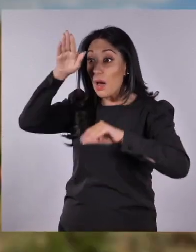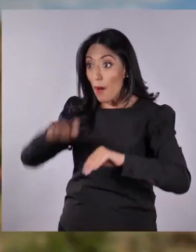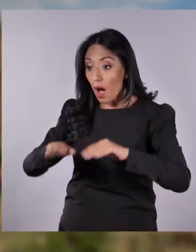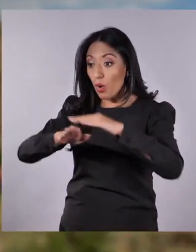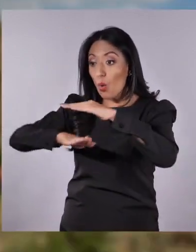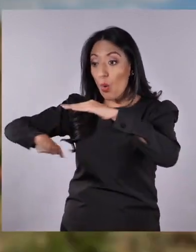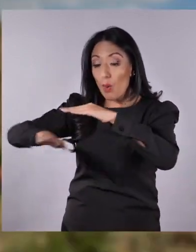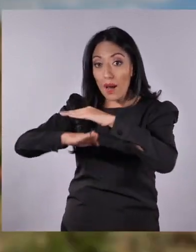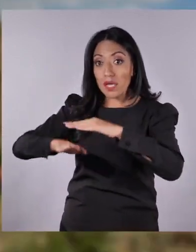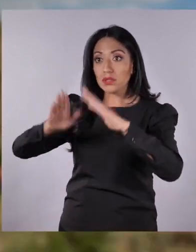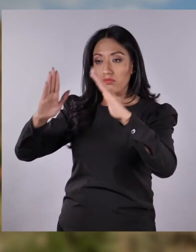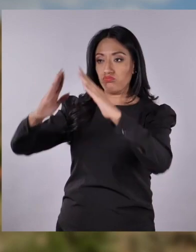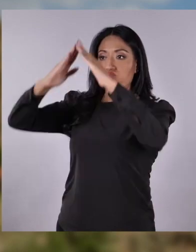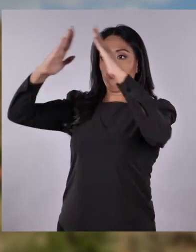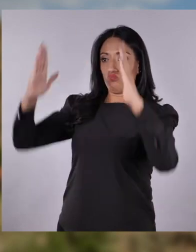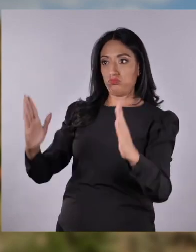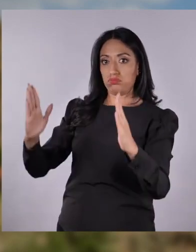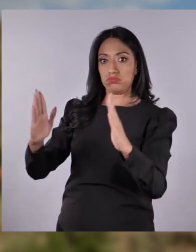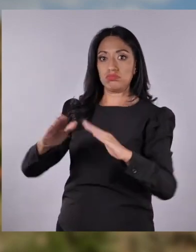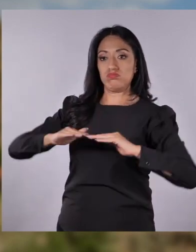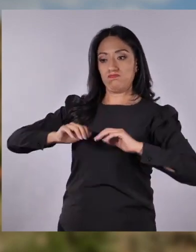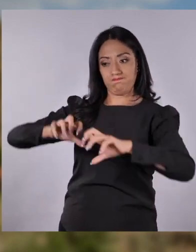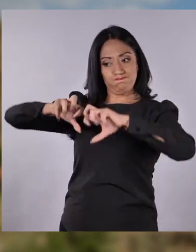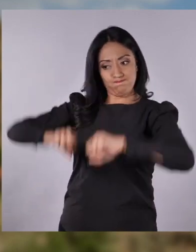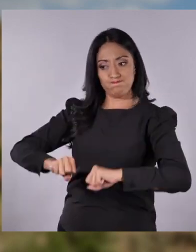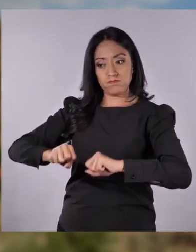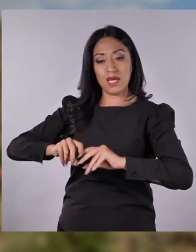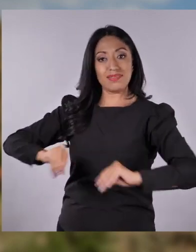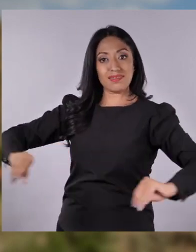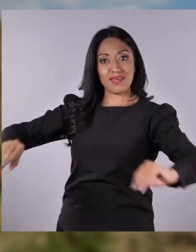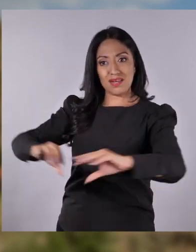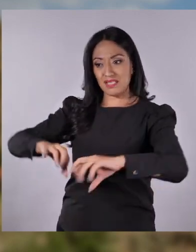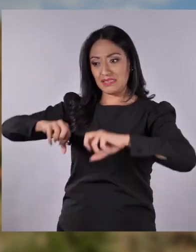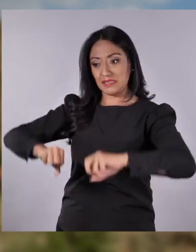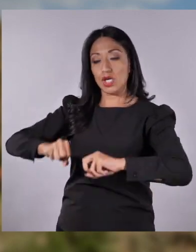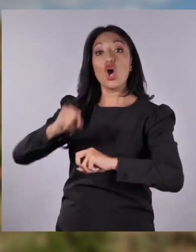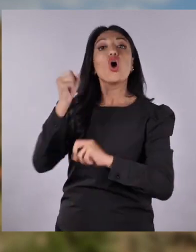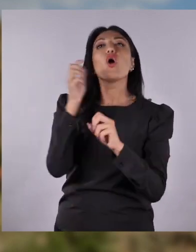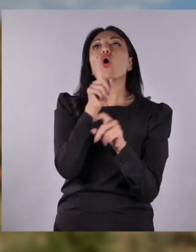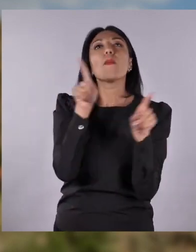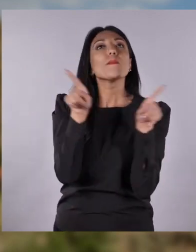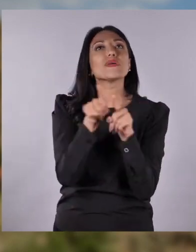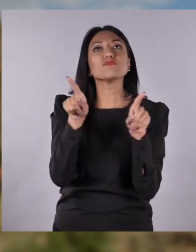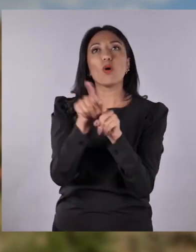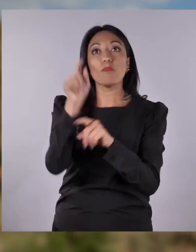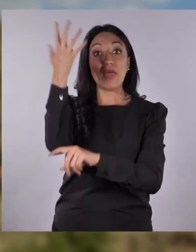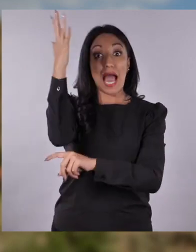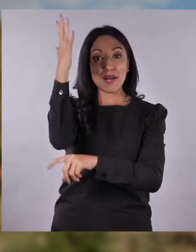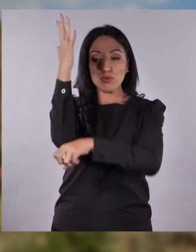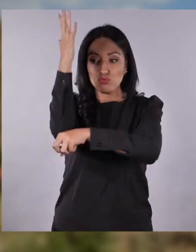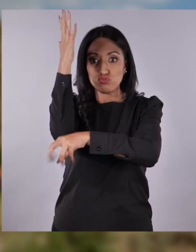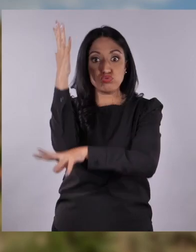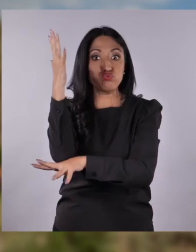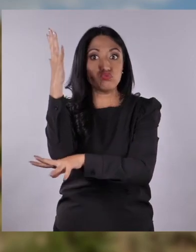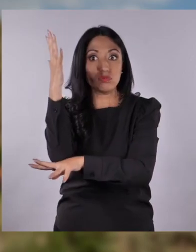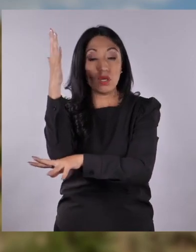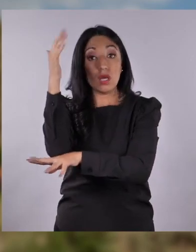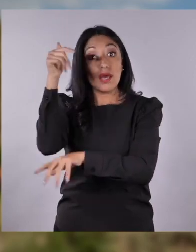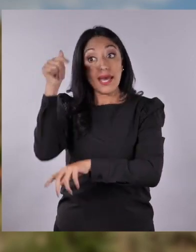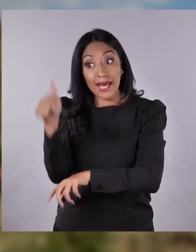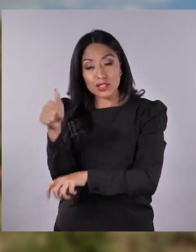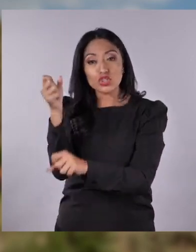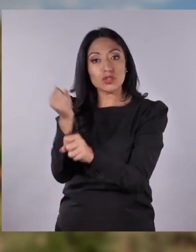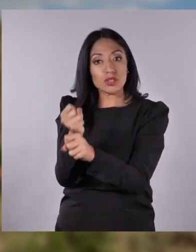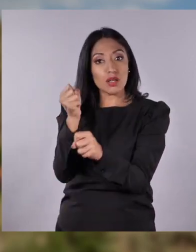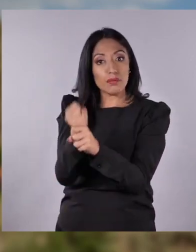porque gracias a ellos no se cae. Es lo que la mantiene aferrada a la tierra, como las raíces de un gran árbol. La minga es uno